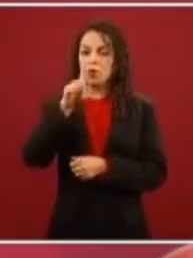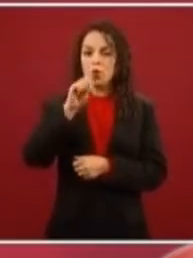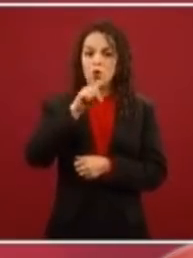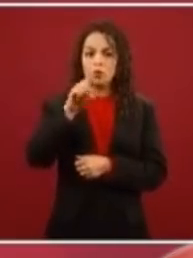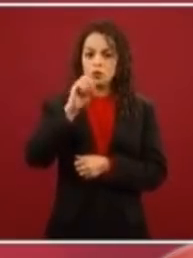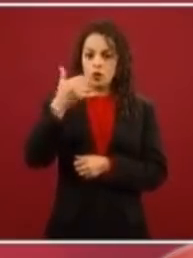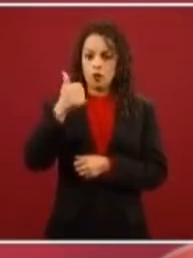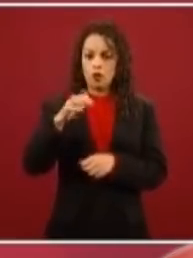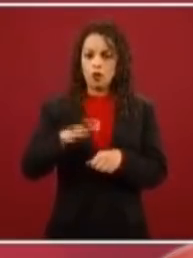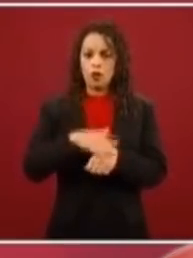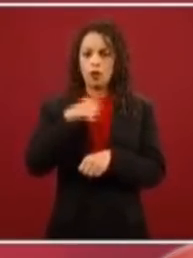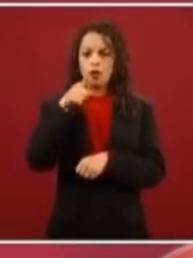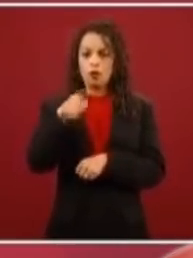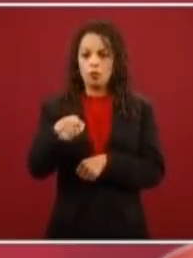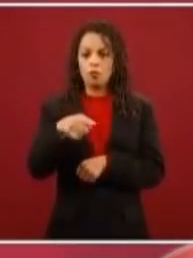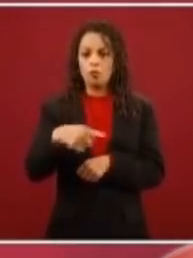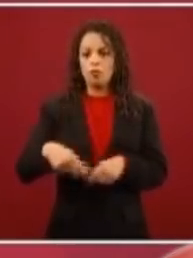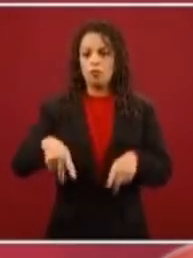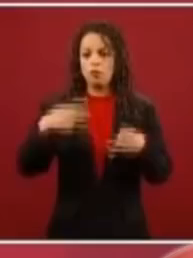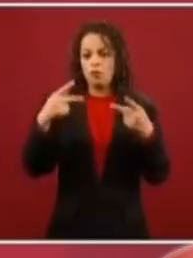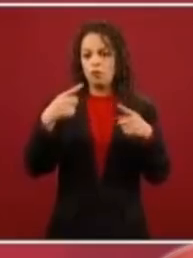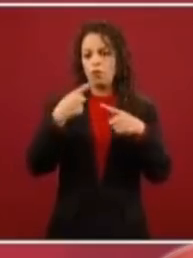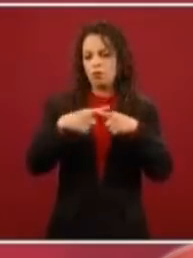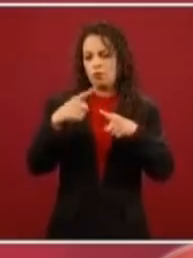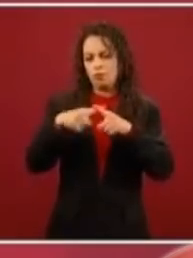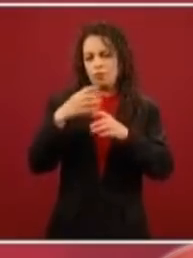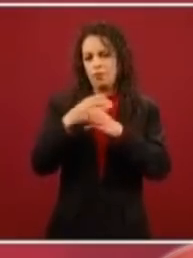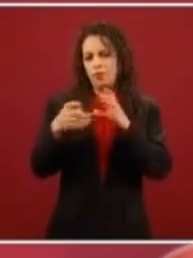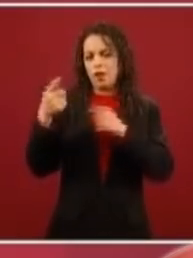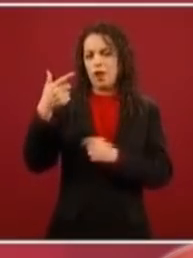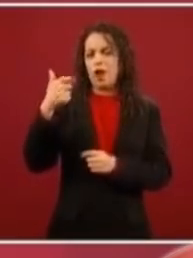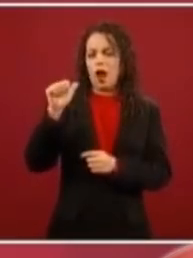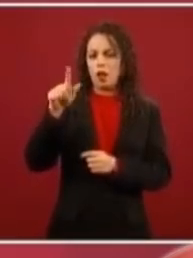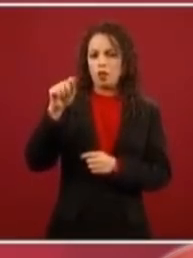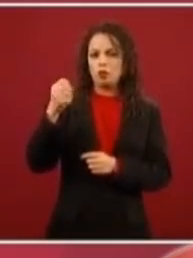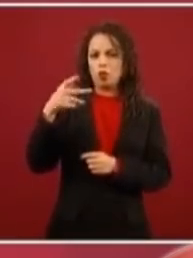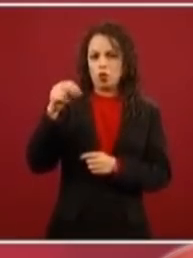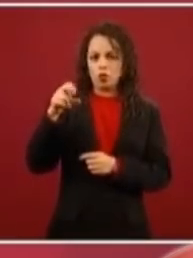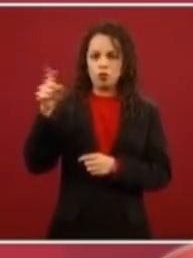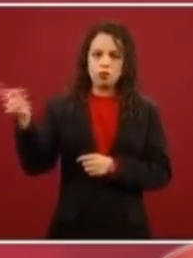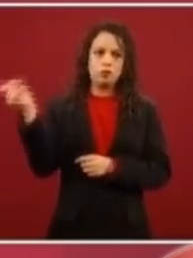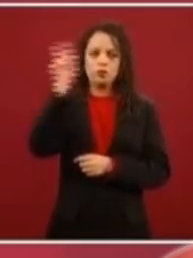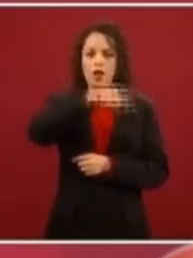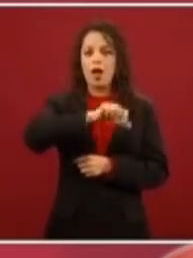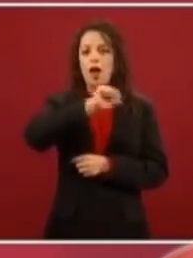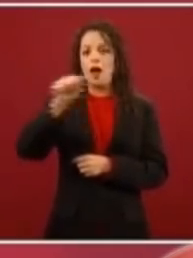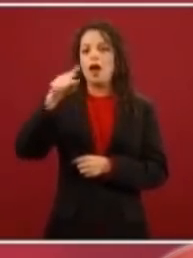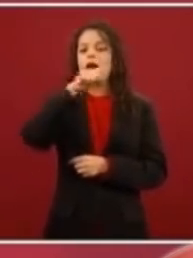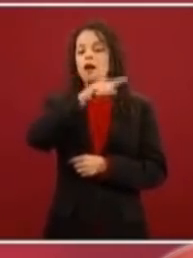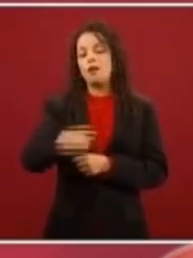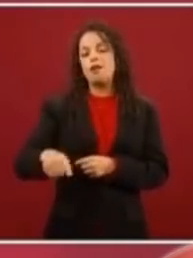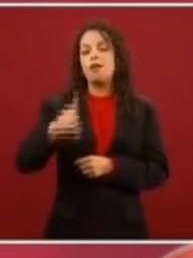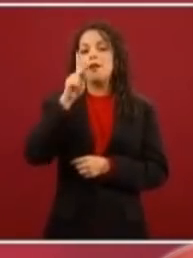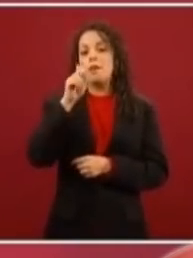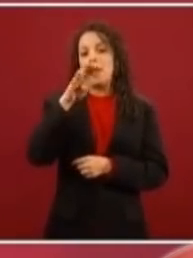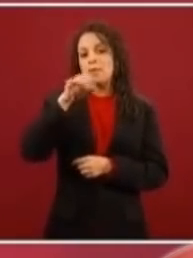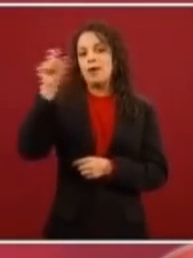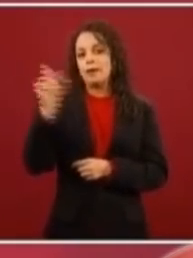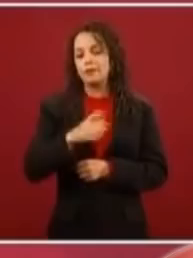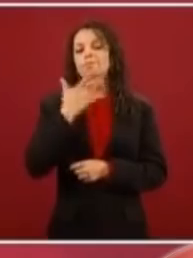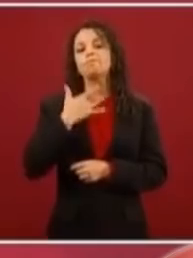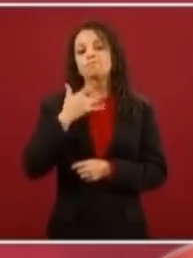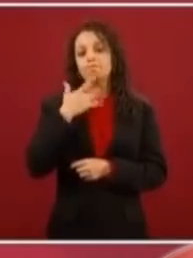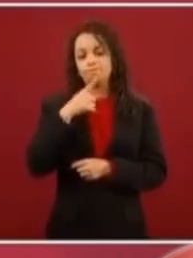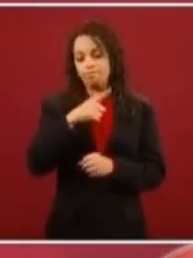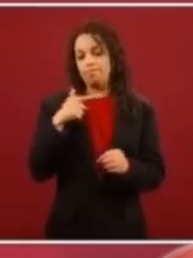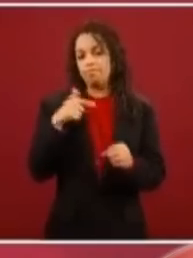de agronitrogenerados de Altos Hornos de México a Pemex. Como se explicó en aquella ocasión, se encontró una